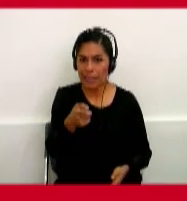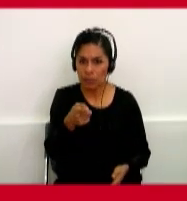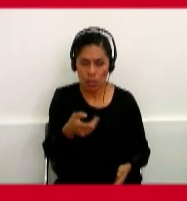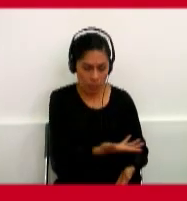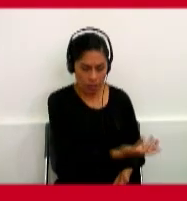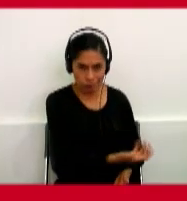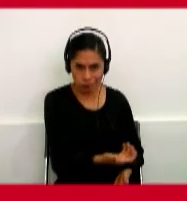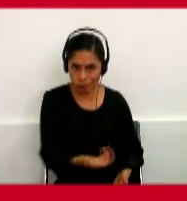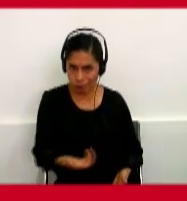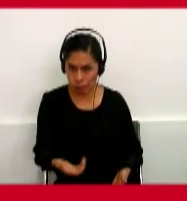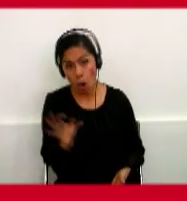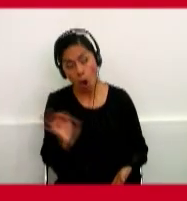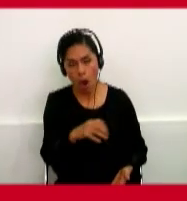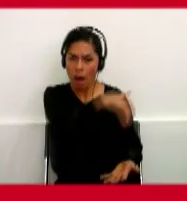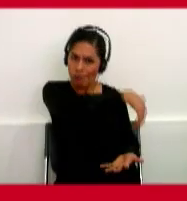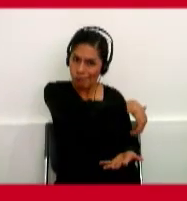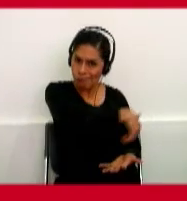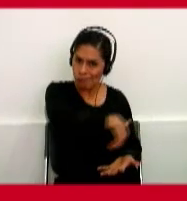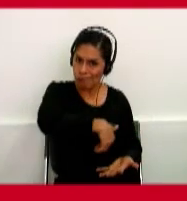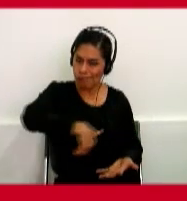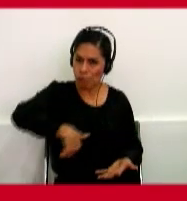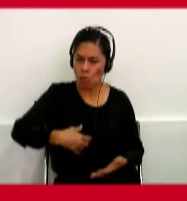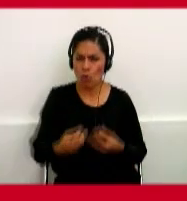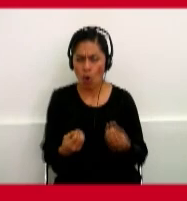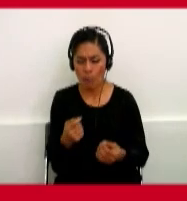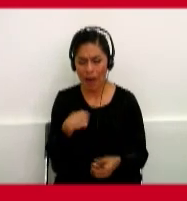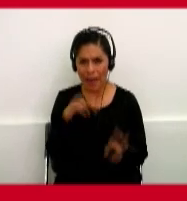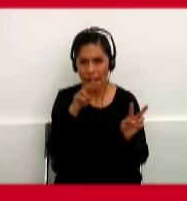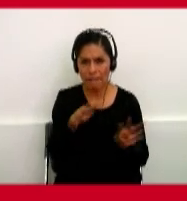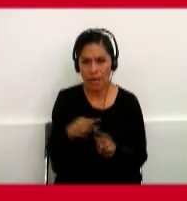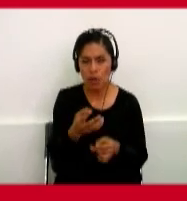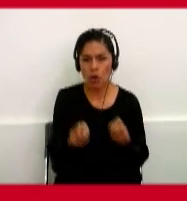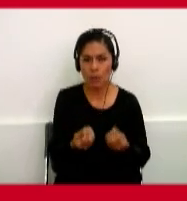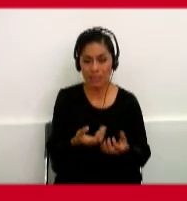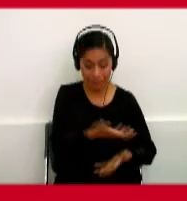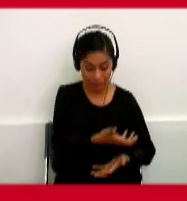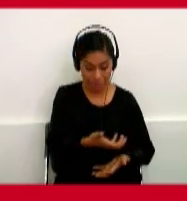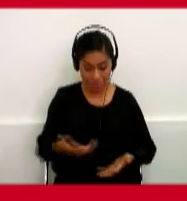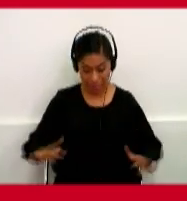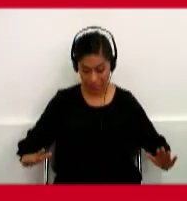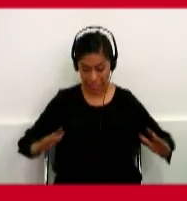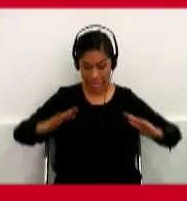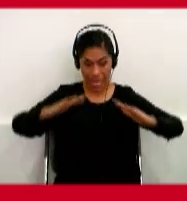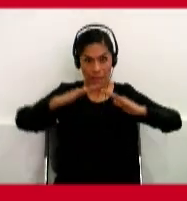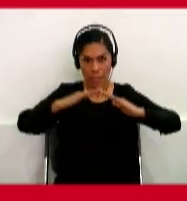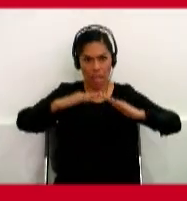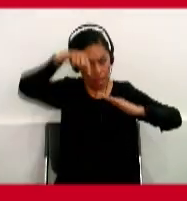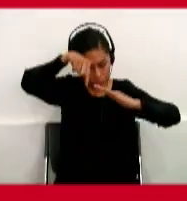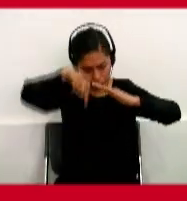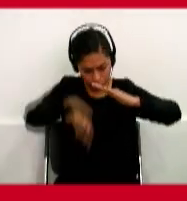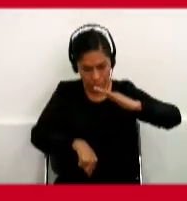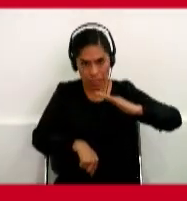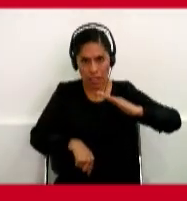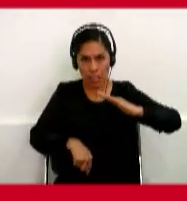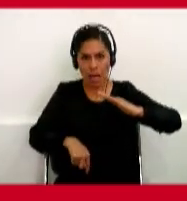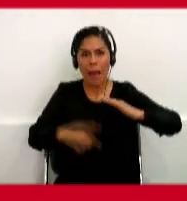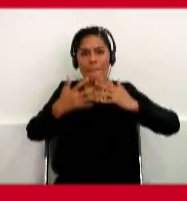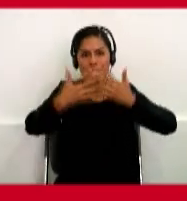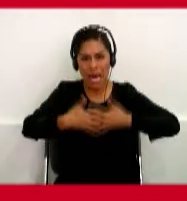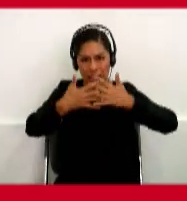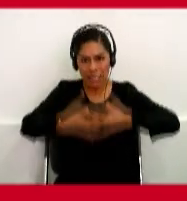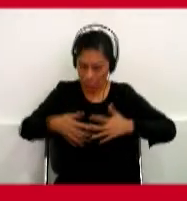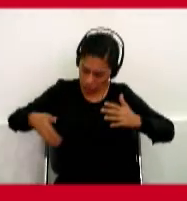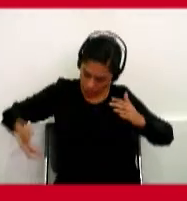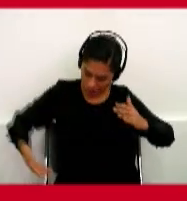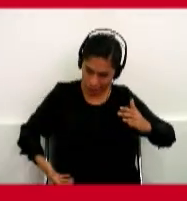entonces prácticamente teníamos una resolución a nivel de punto de extracción. Y podemos ver cómo la dilución y la recuperación